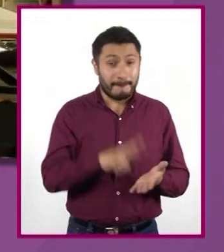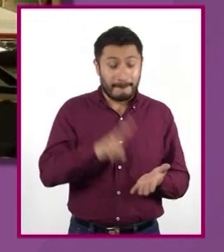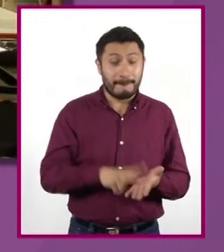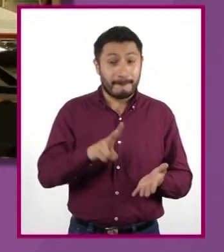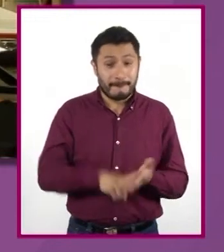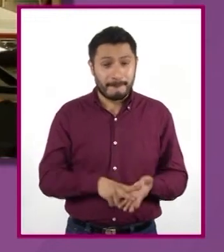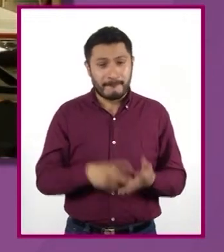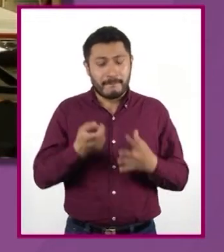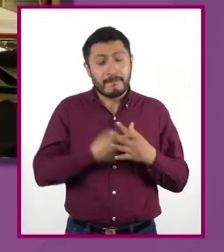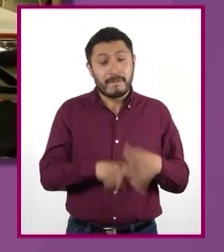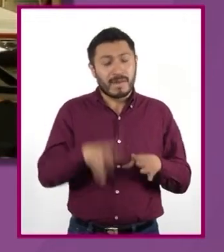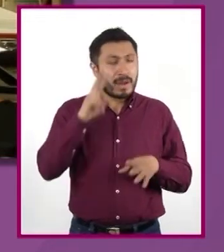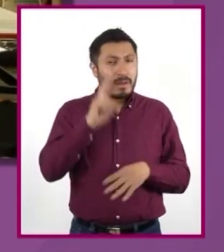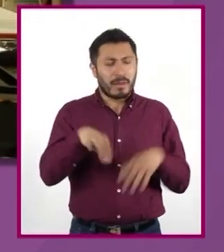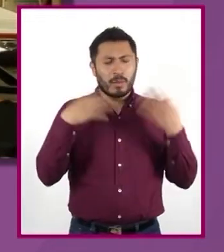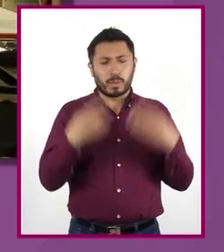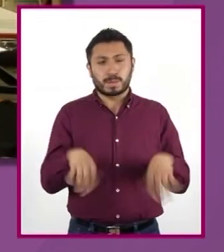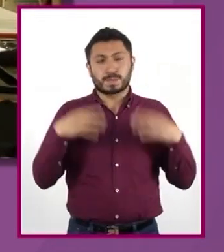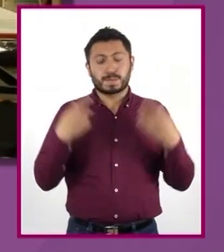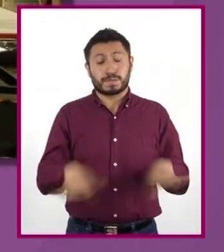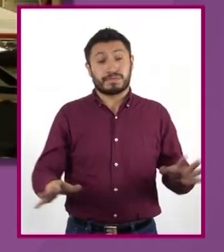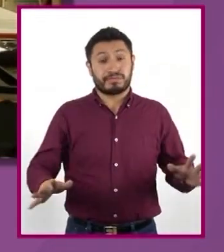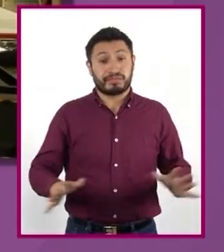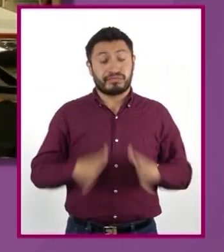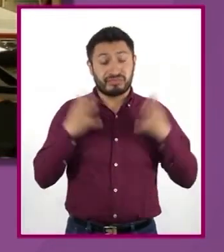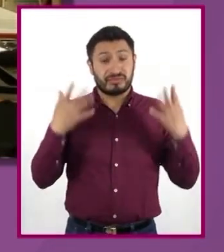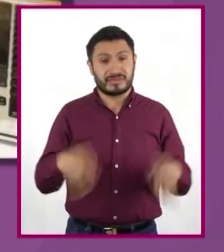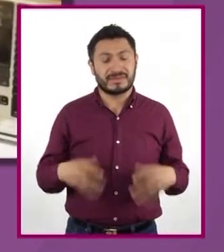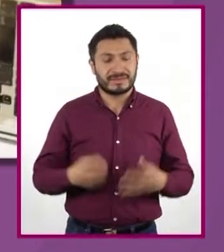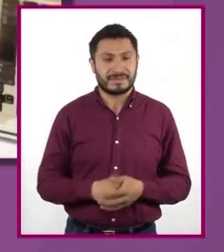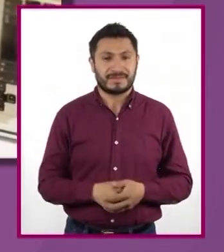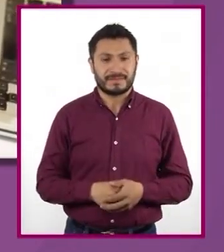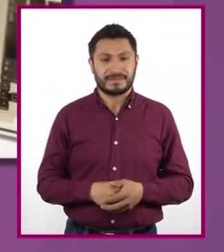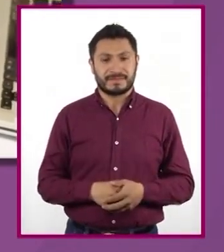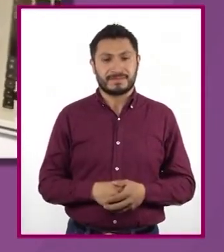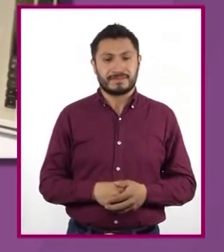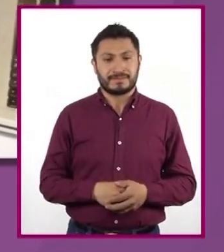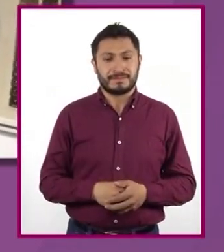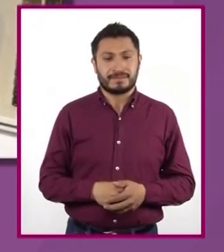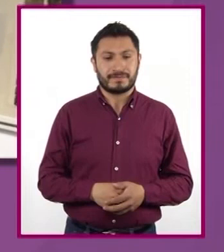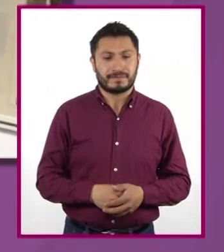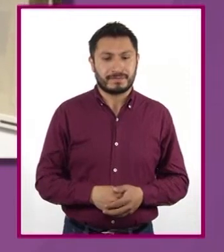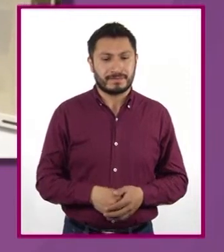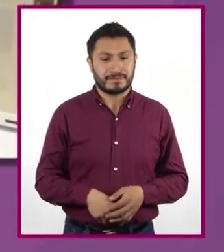como decía Baudelaire, impresionante, está fuera de serie.